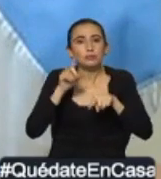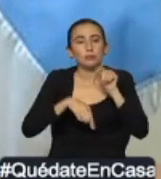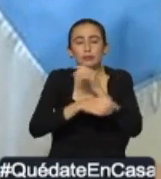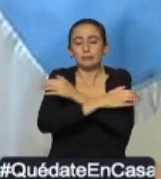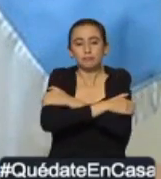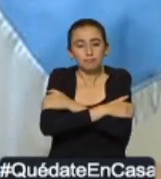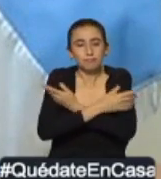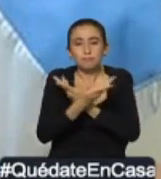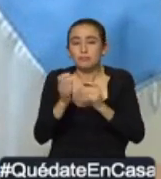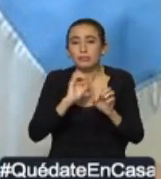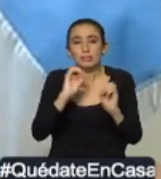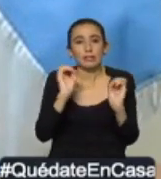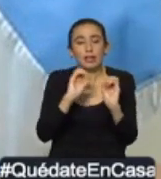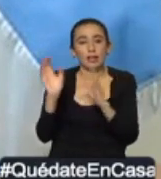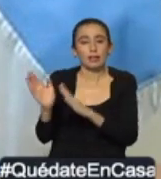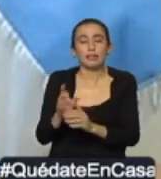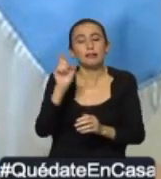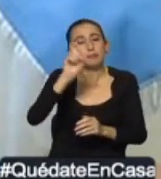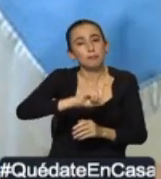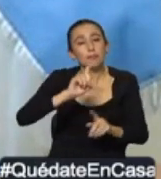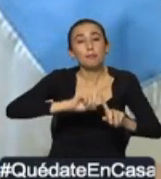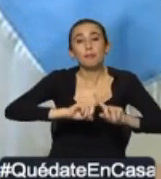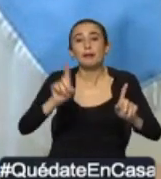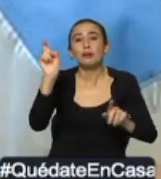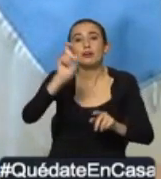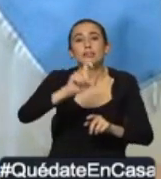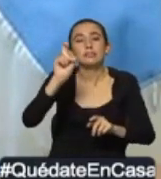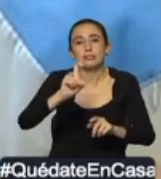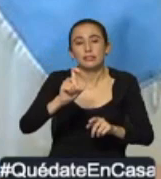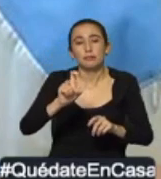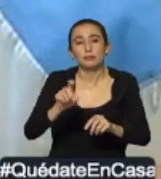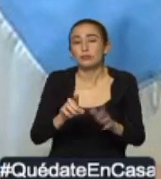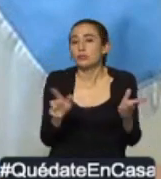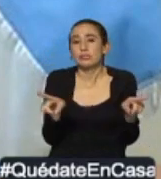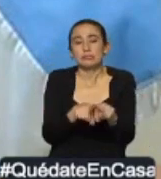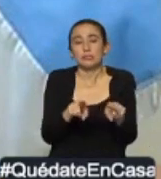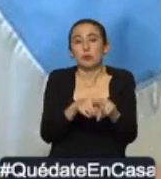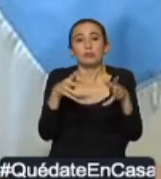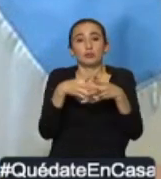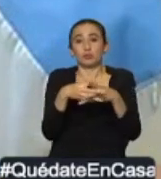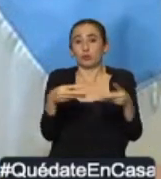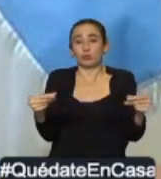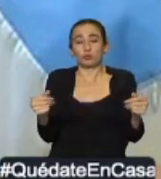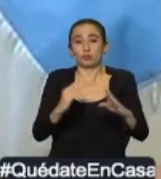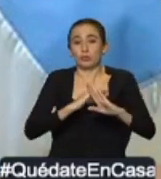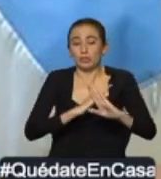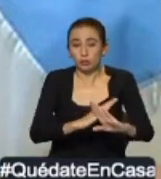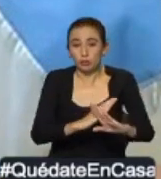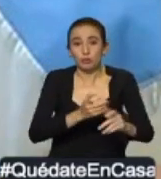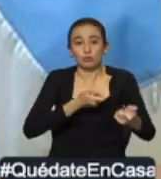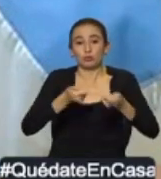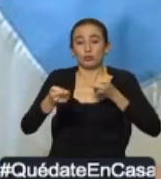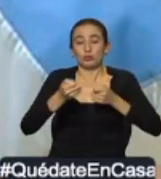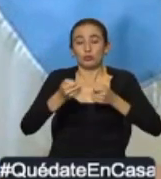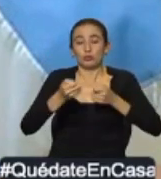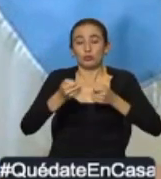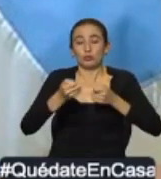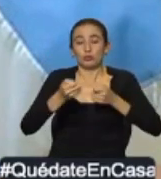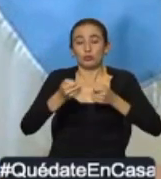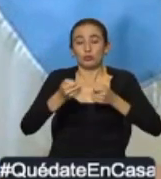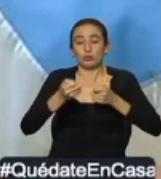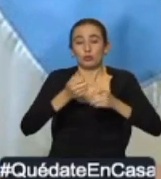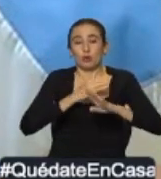esa es nuestra vacuna es la única herramienta que nosotros tenemos como para amainar como para amortiguar para